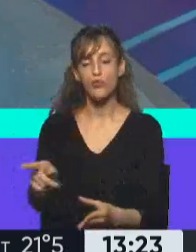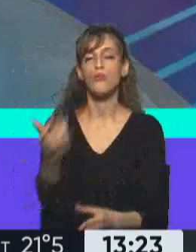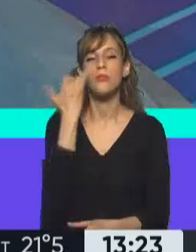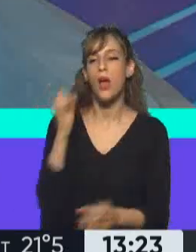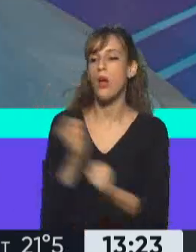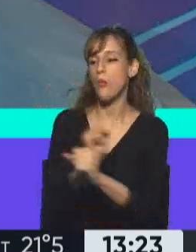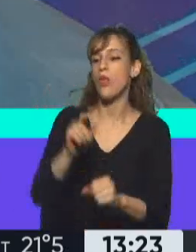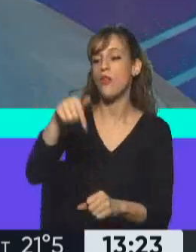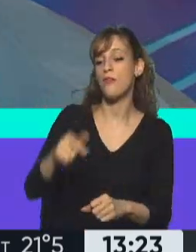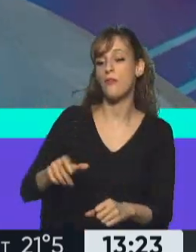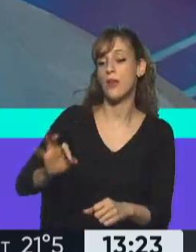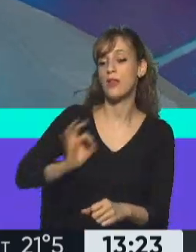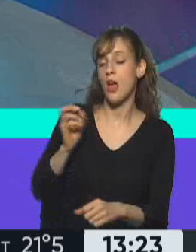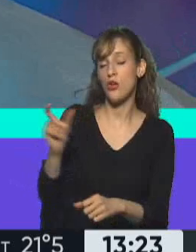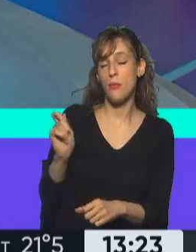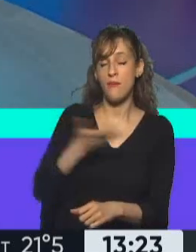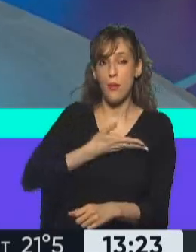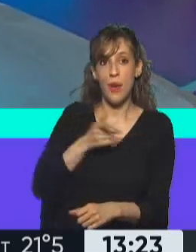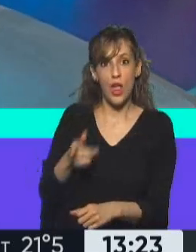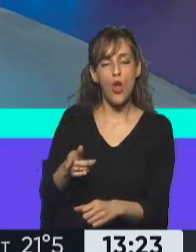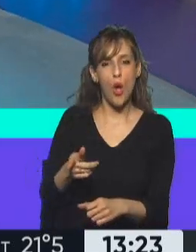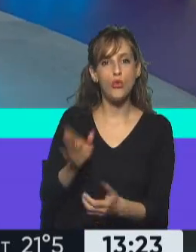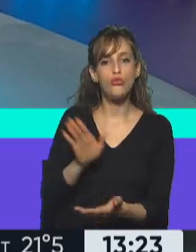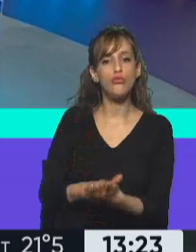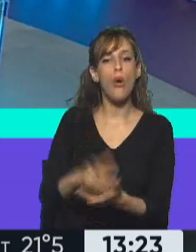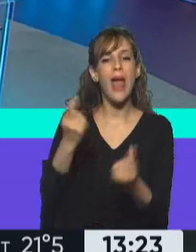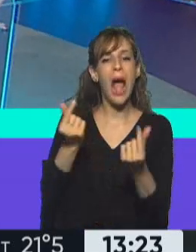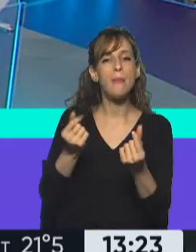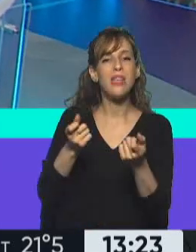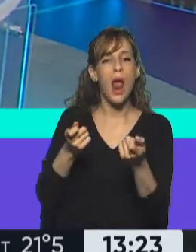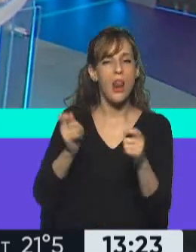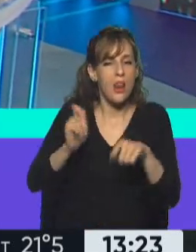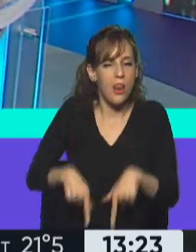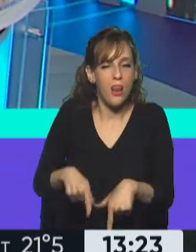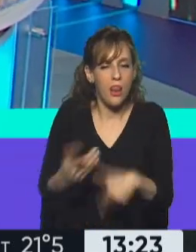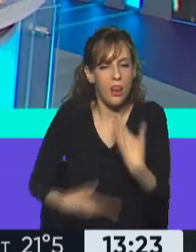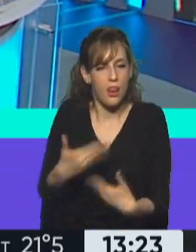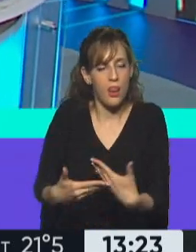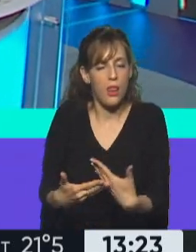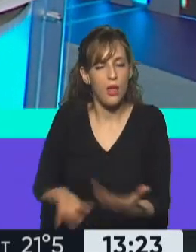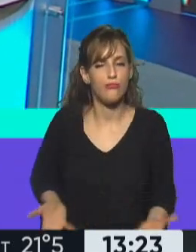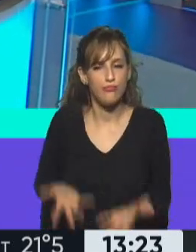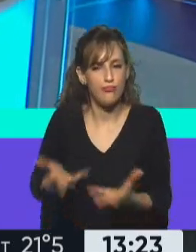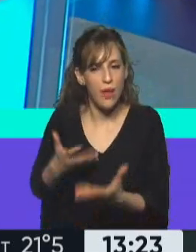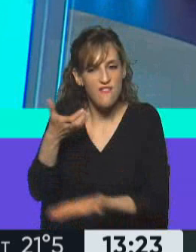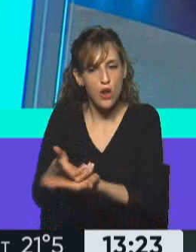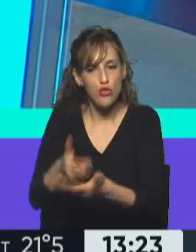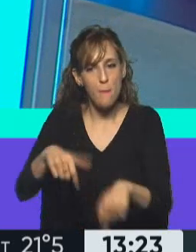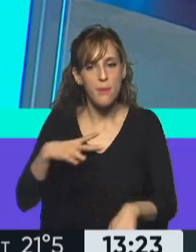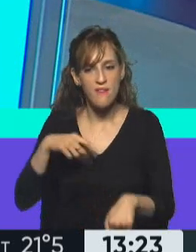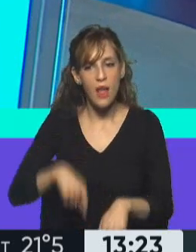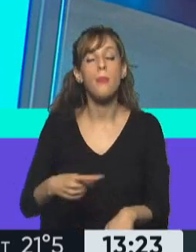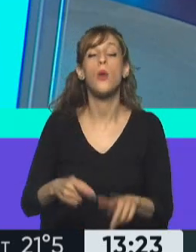febrero de este año, que fue el de exteriorización de capitales, el de incentivos a la inversión privada, pero con plazos muy exiguos